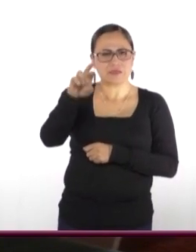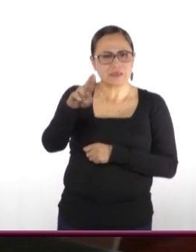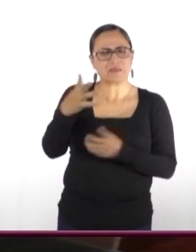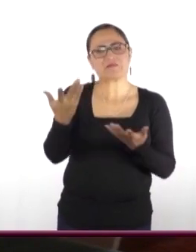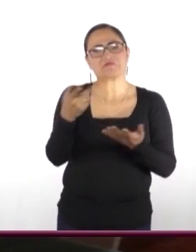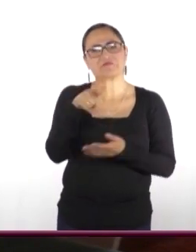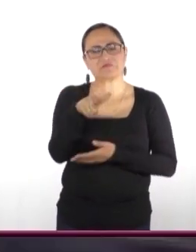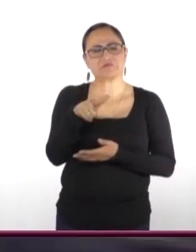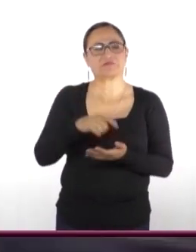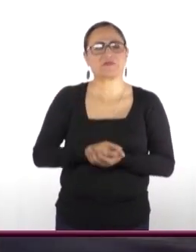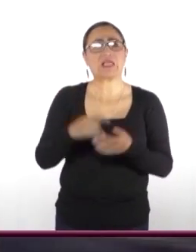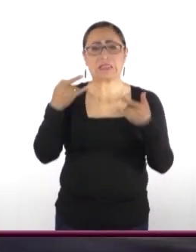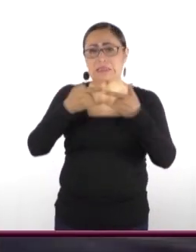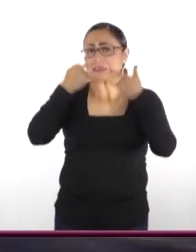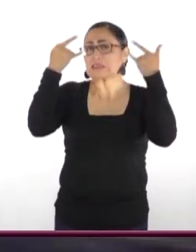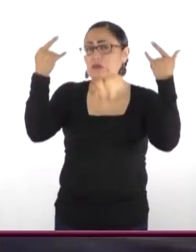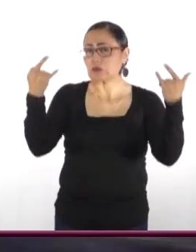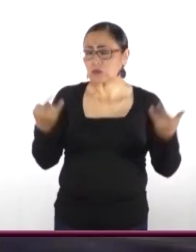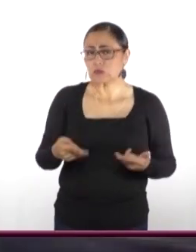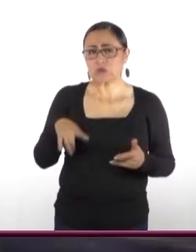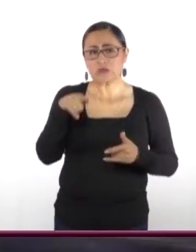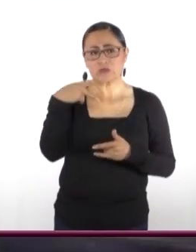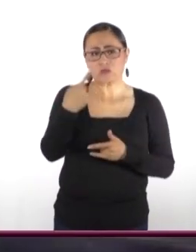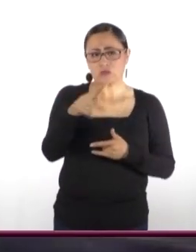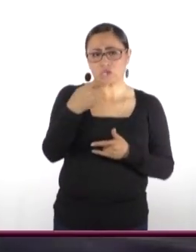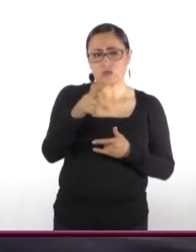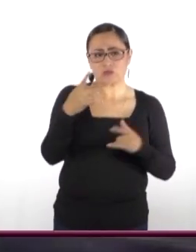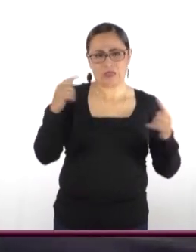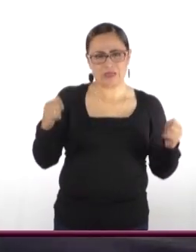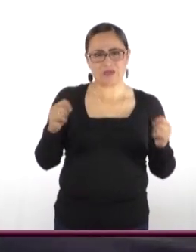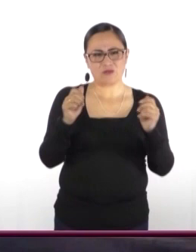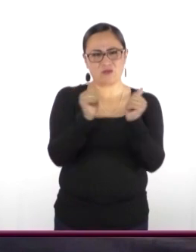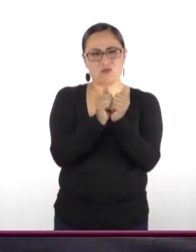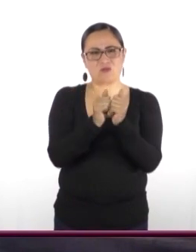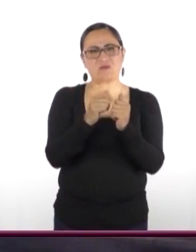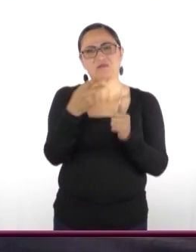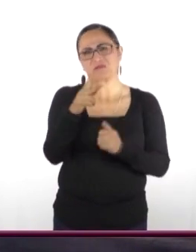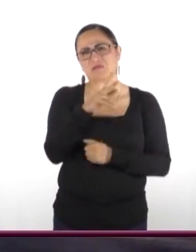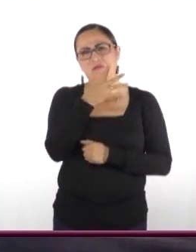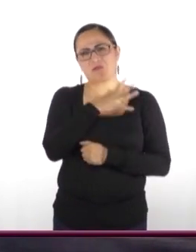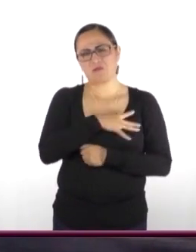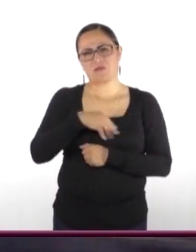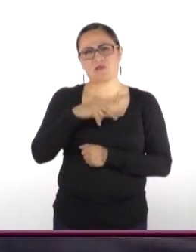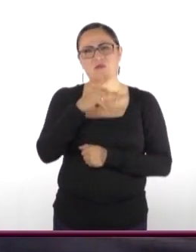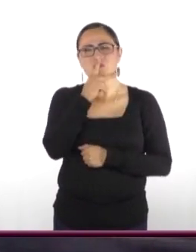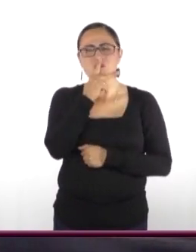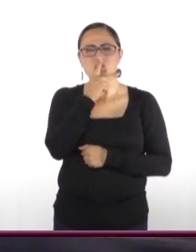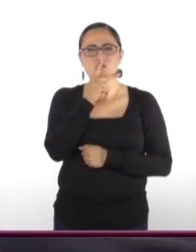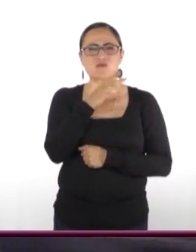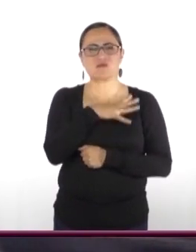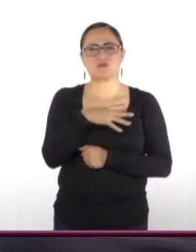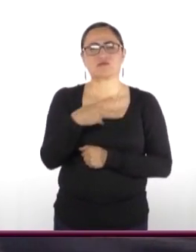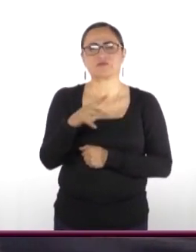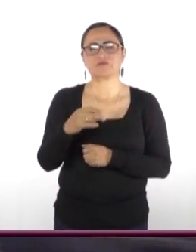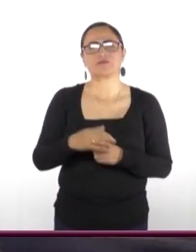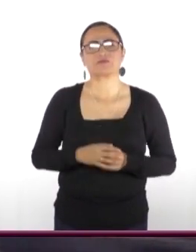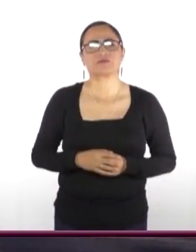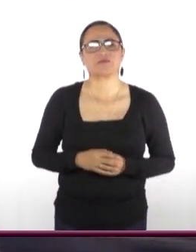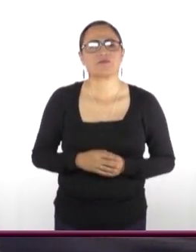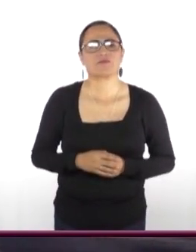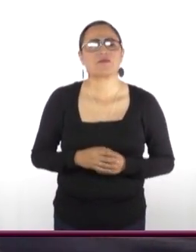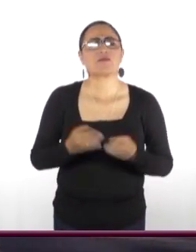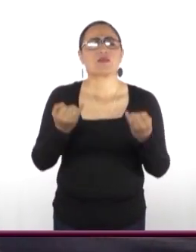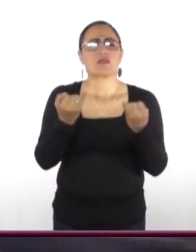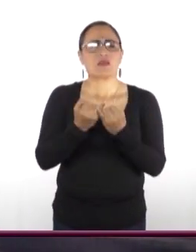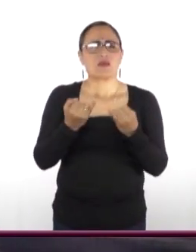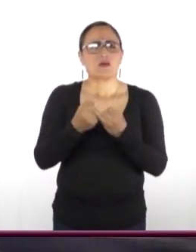Escher tuvo una relación o una historia particular con los Penrose, con padre e hijo,